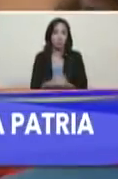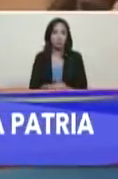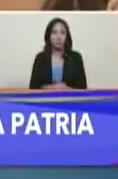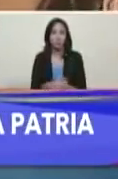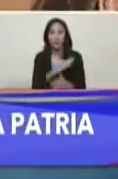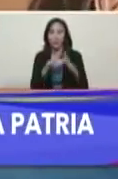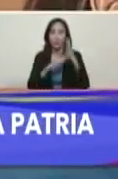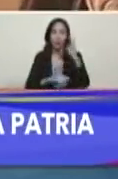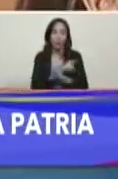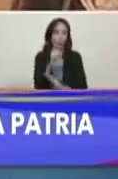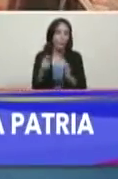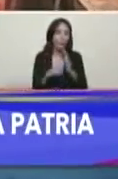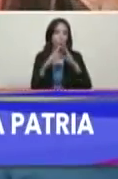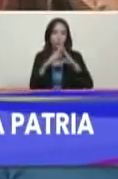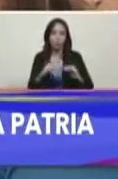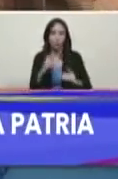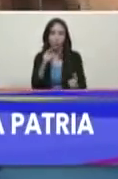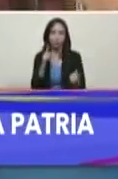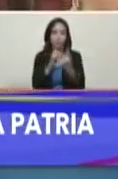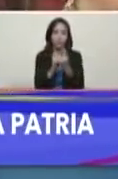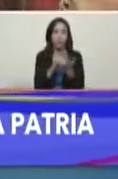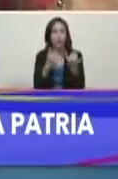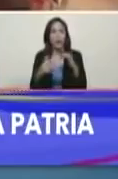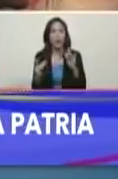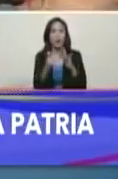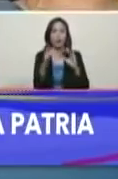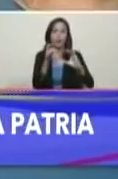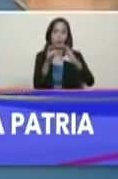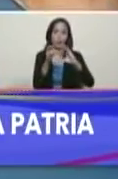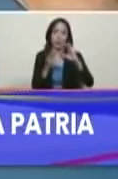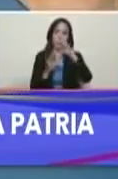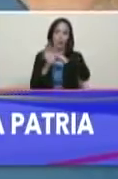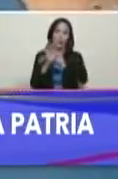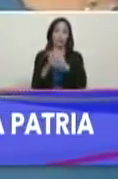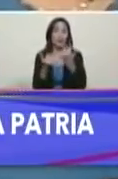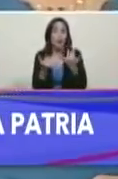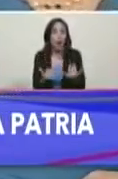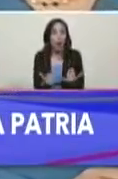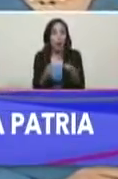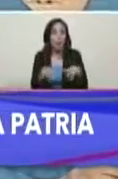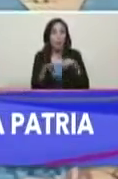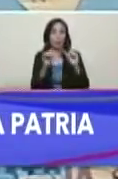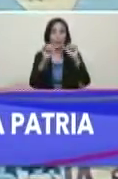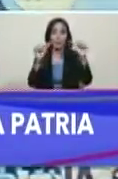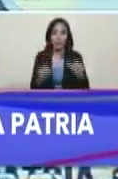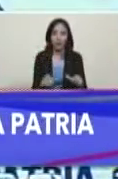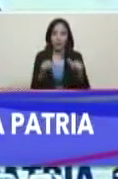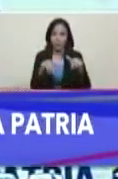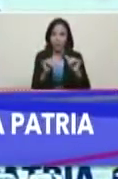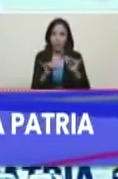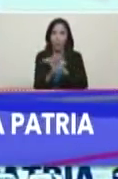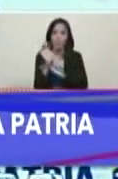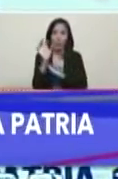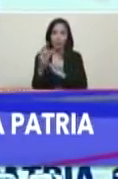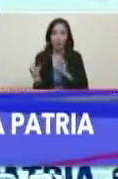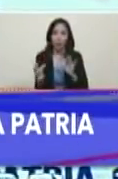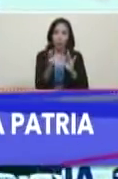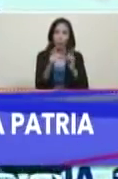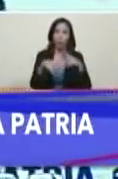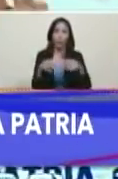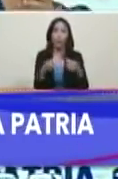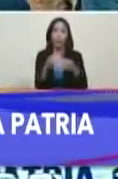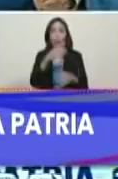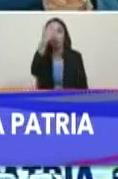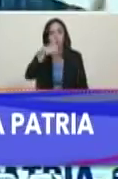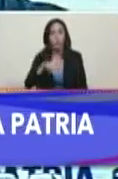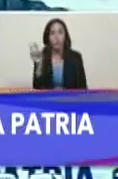Todo, todo, todo. Pero ahora vamos del carnet de la patria, el sistema patria, directo con el movimiento Somos